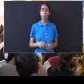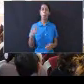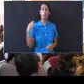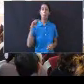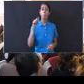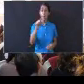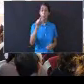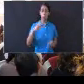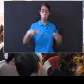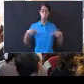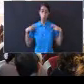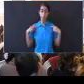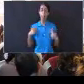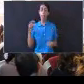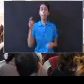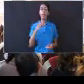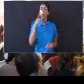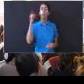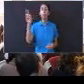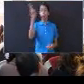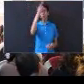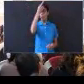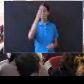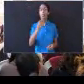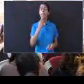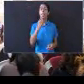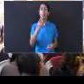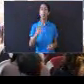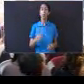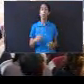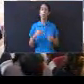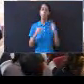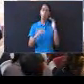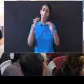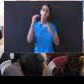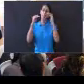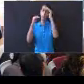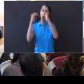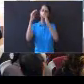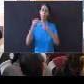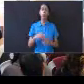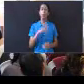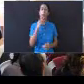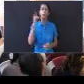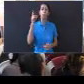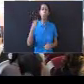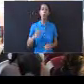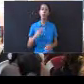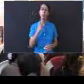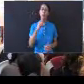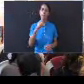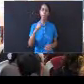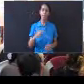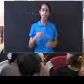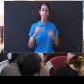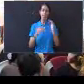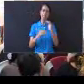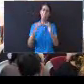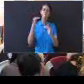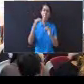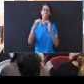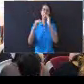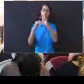ha dicho que haya restauración. El Rey ha dicho que se compongan las cosas que están por caer. Que se